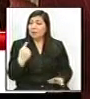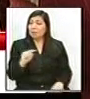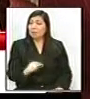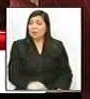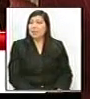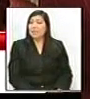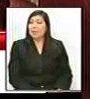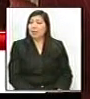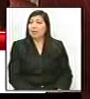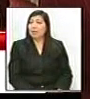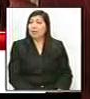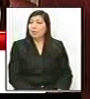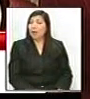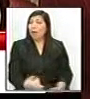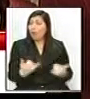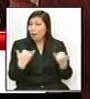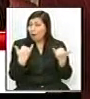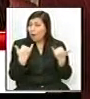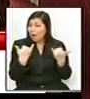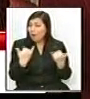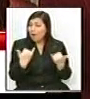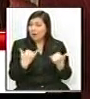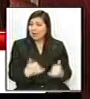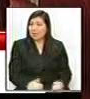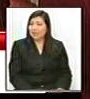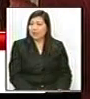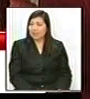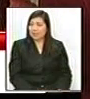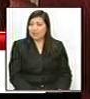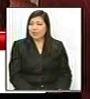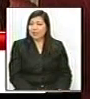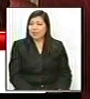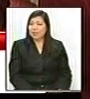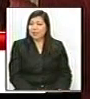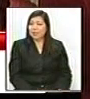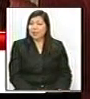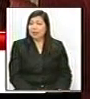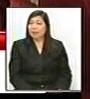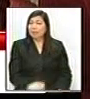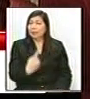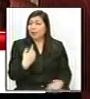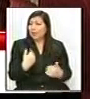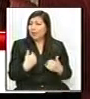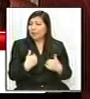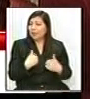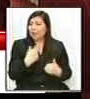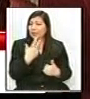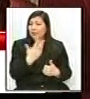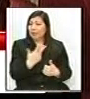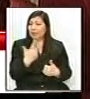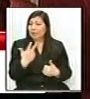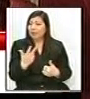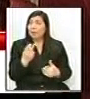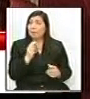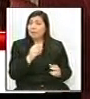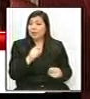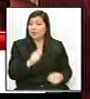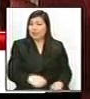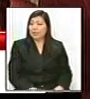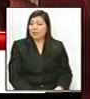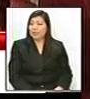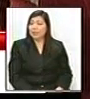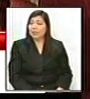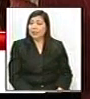1,600 millones. Y al día de hoy, presidente, solo tiene un 33% de